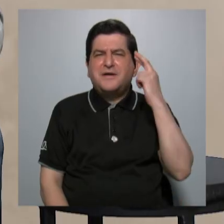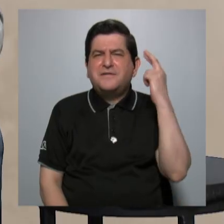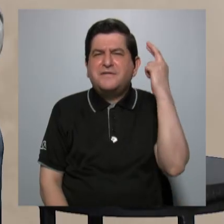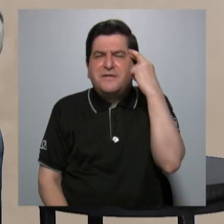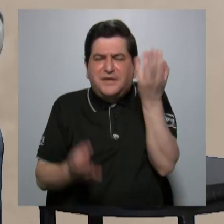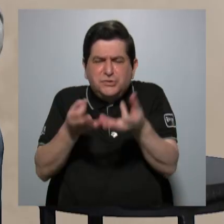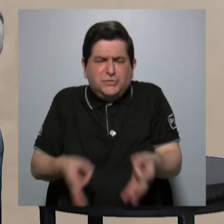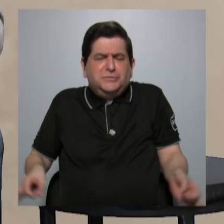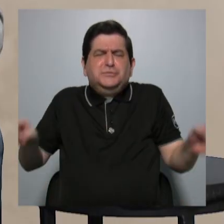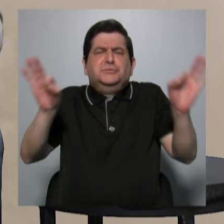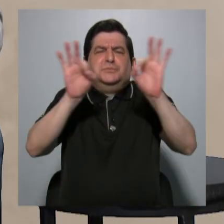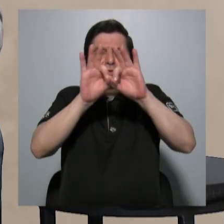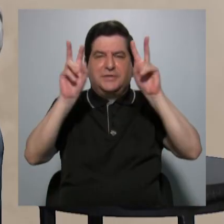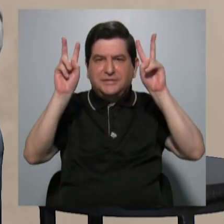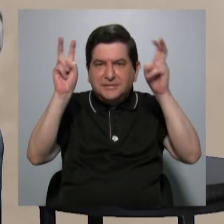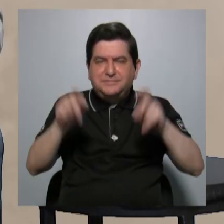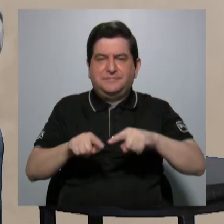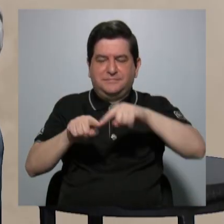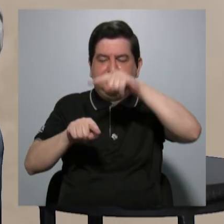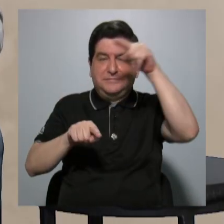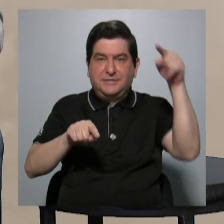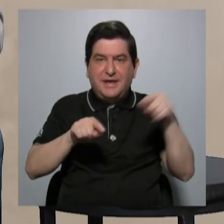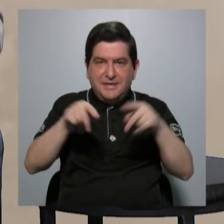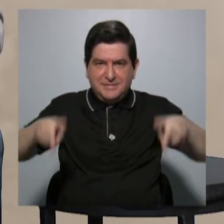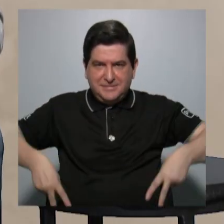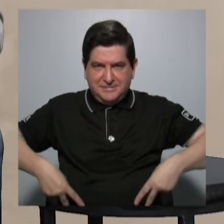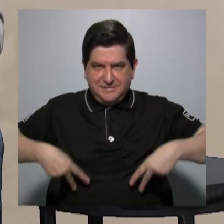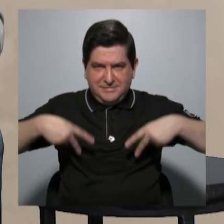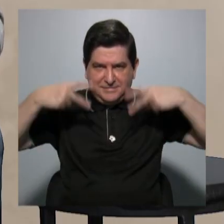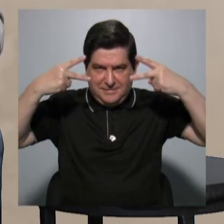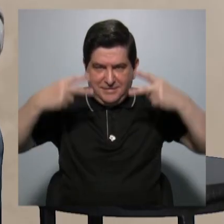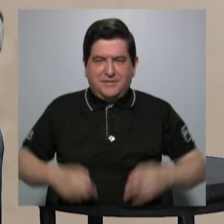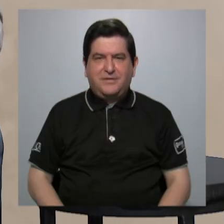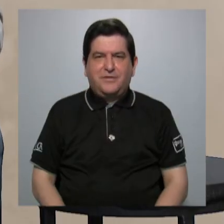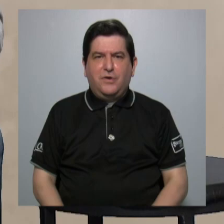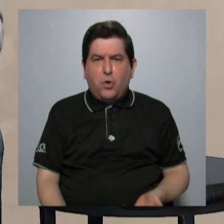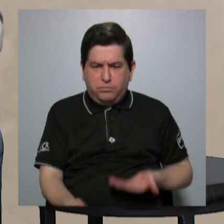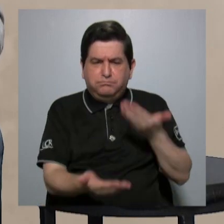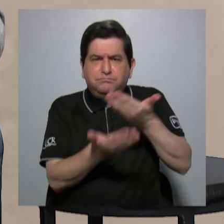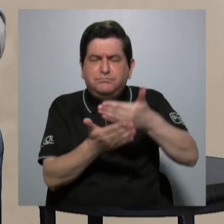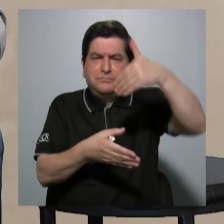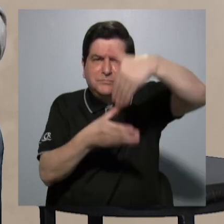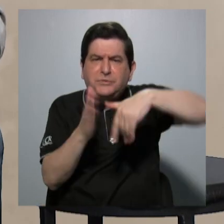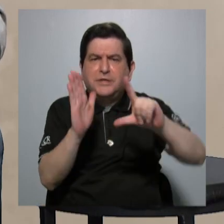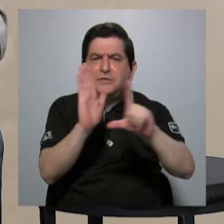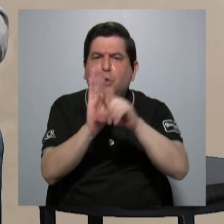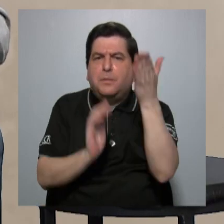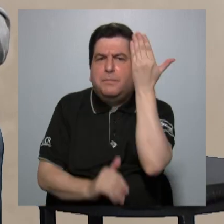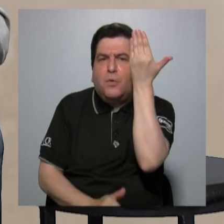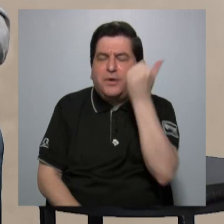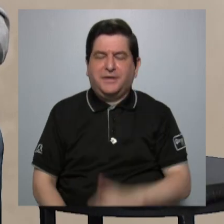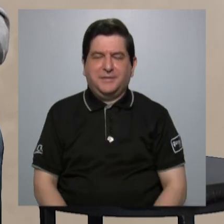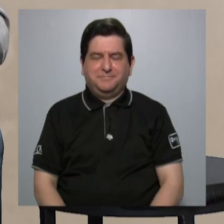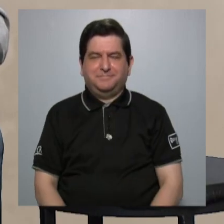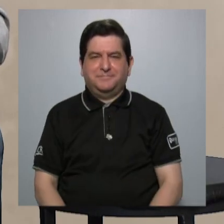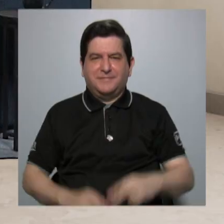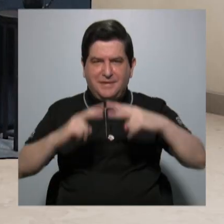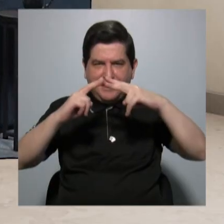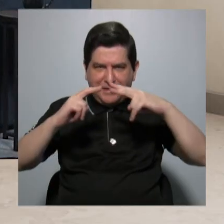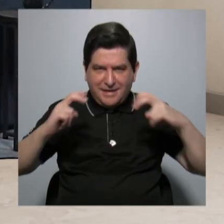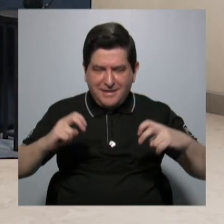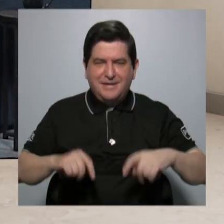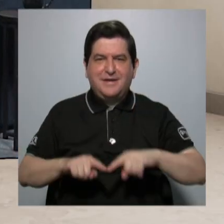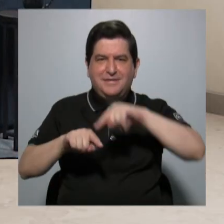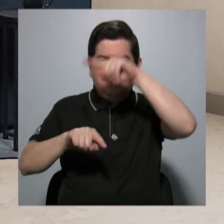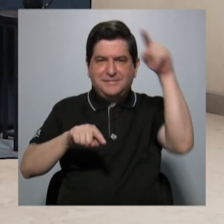Roberto, ¿por qué es fundamental el ciclo de vida que se propone en esta ley? Ok, el